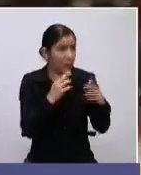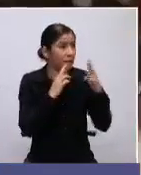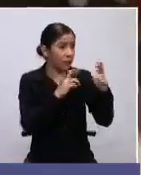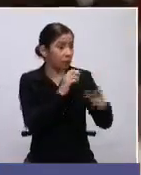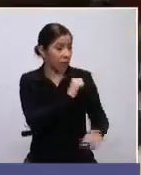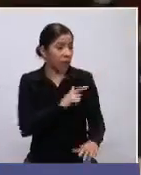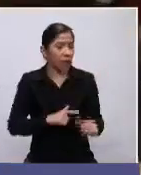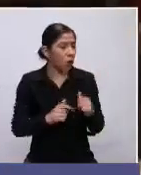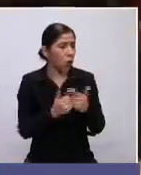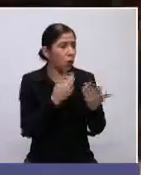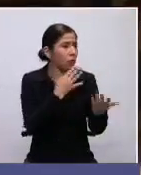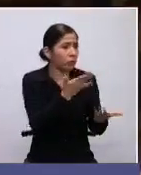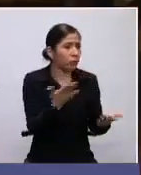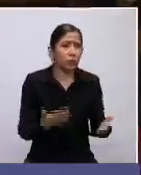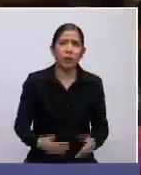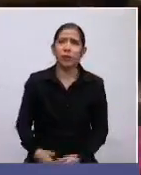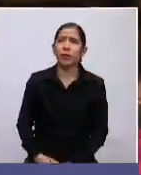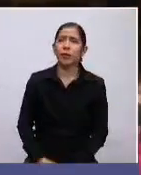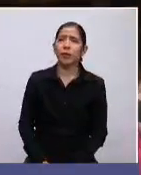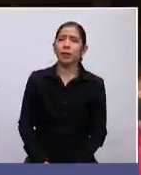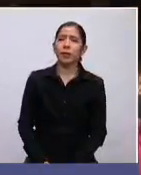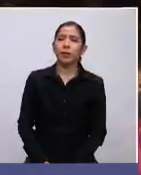respuesta?